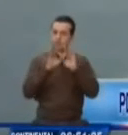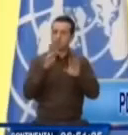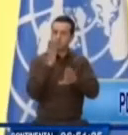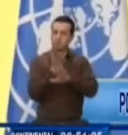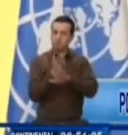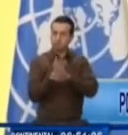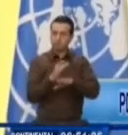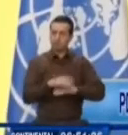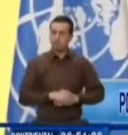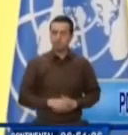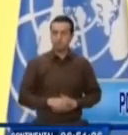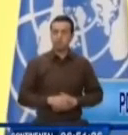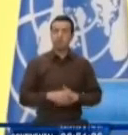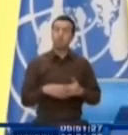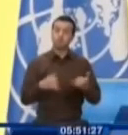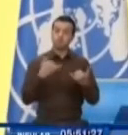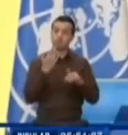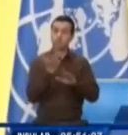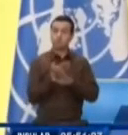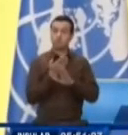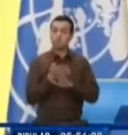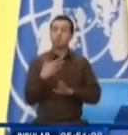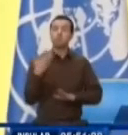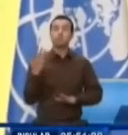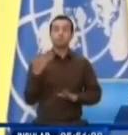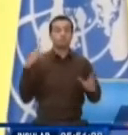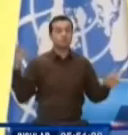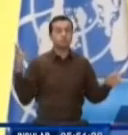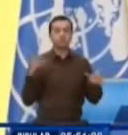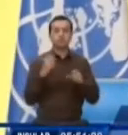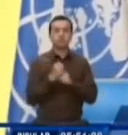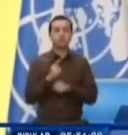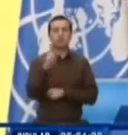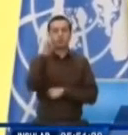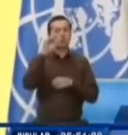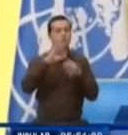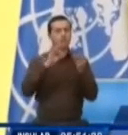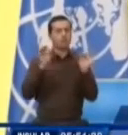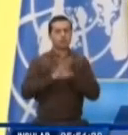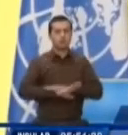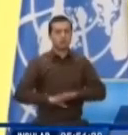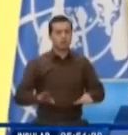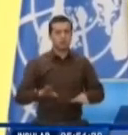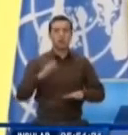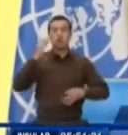propuesta. Nuestras propuestas se pueden resumir en una frase mágica: